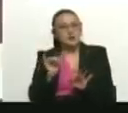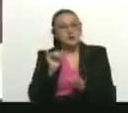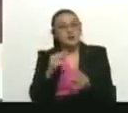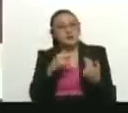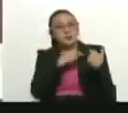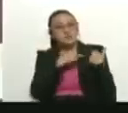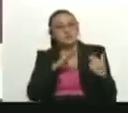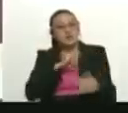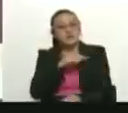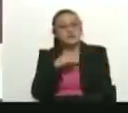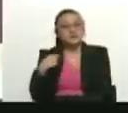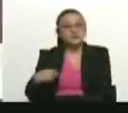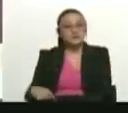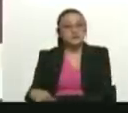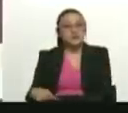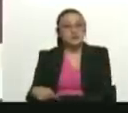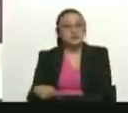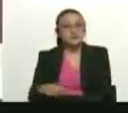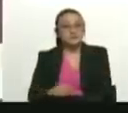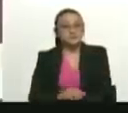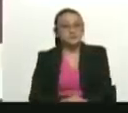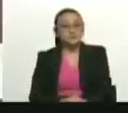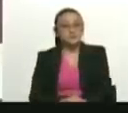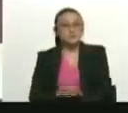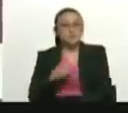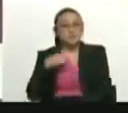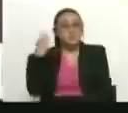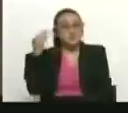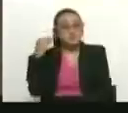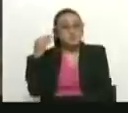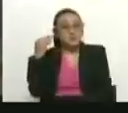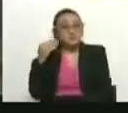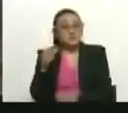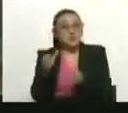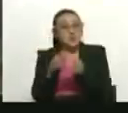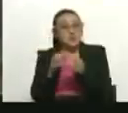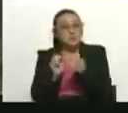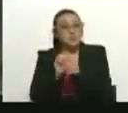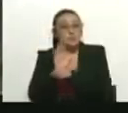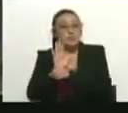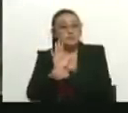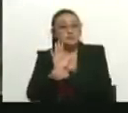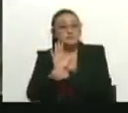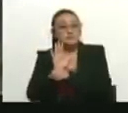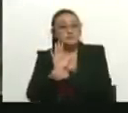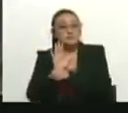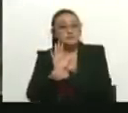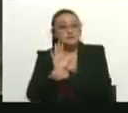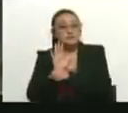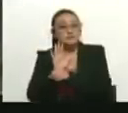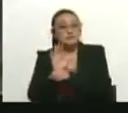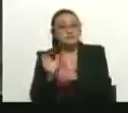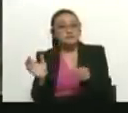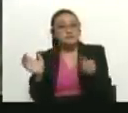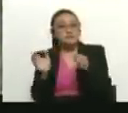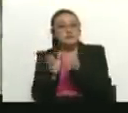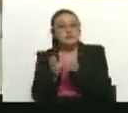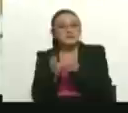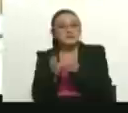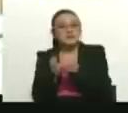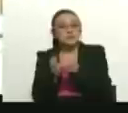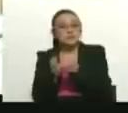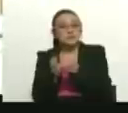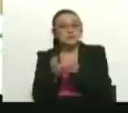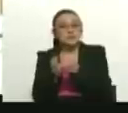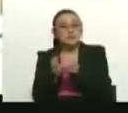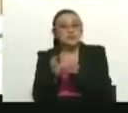China en ese organismo? Yo creo que el grupo BRICS que reúne